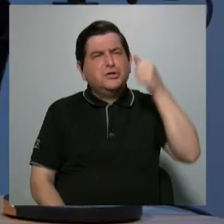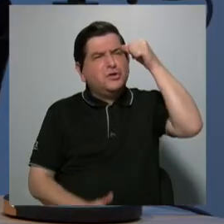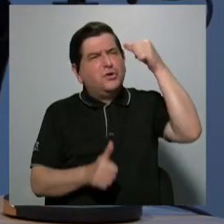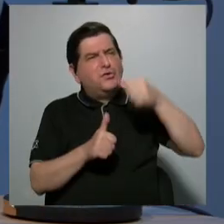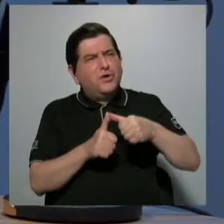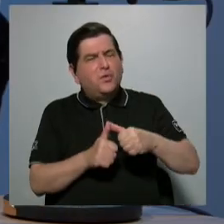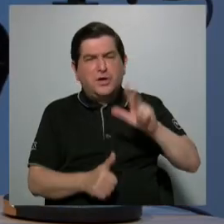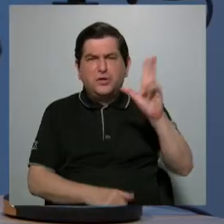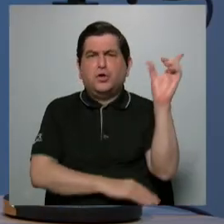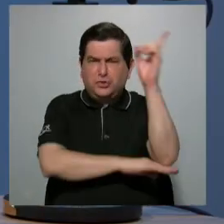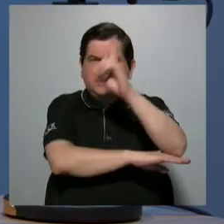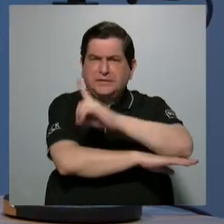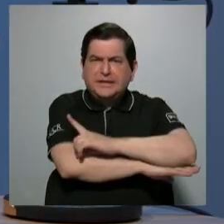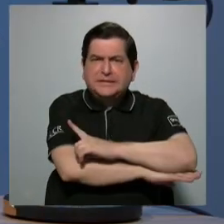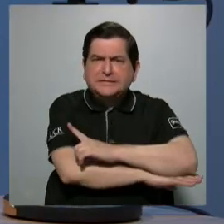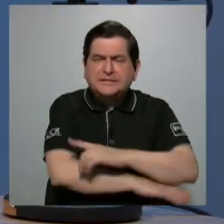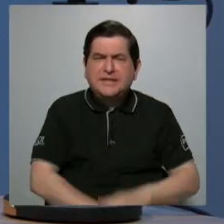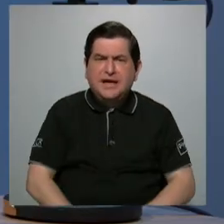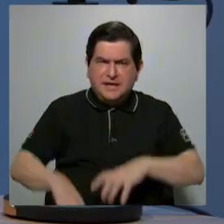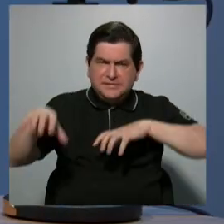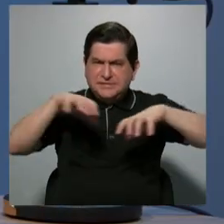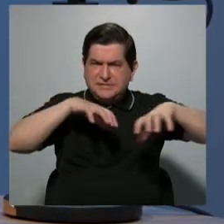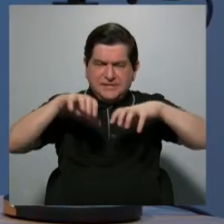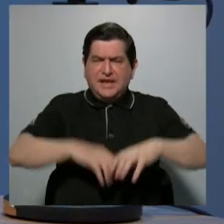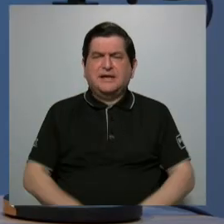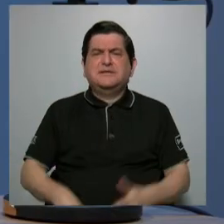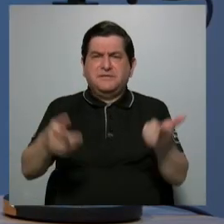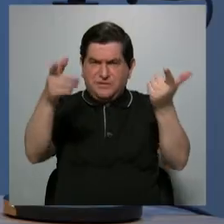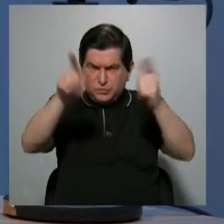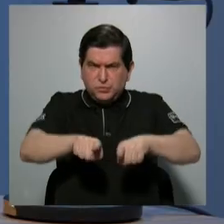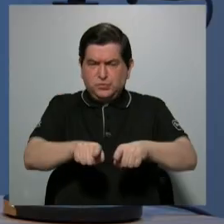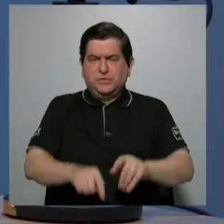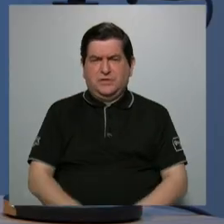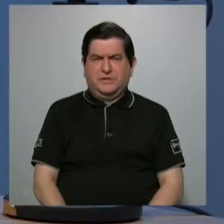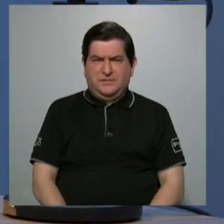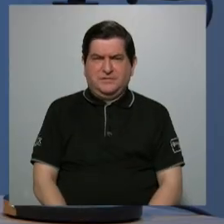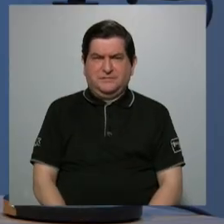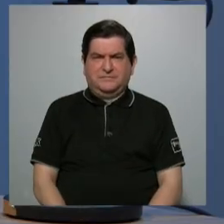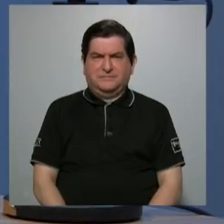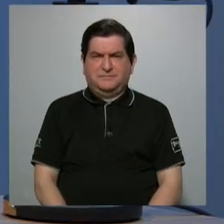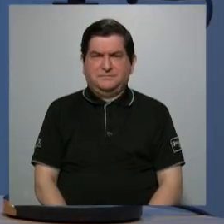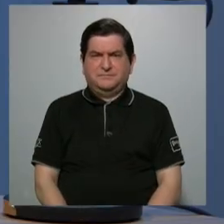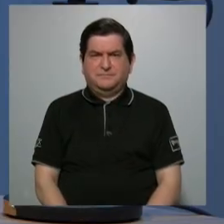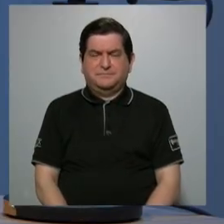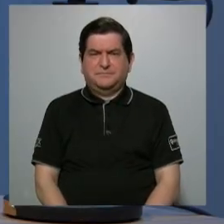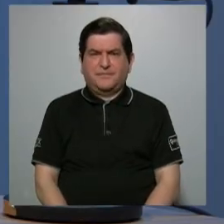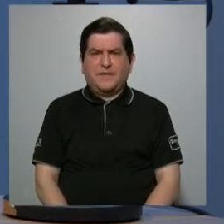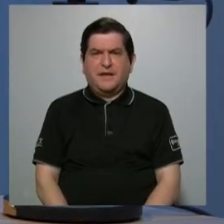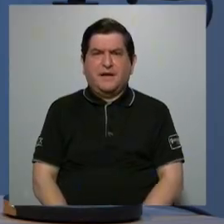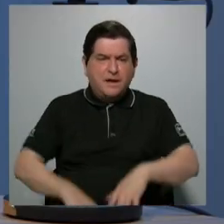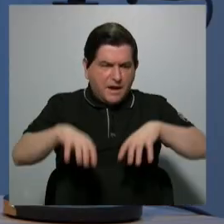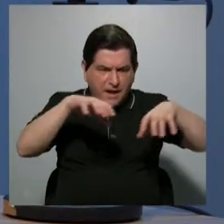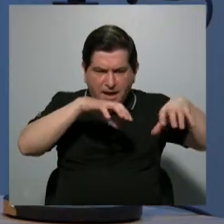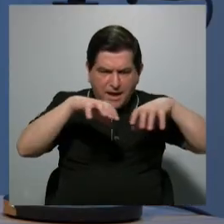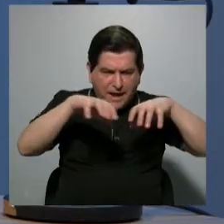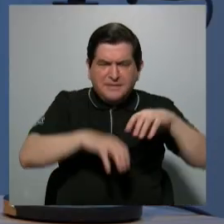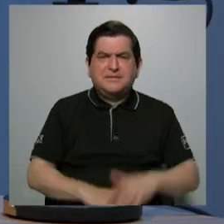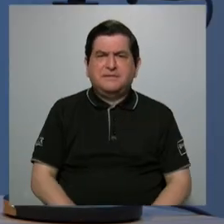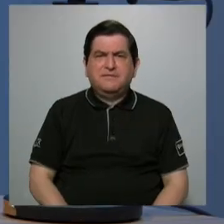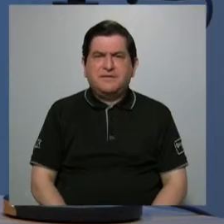fueron 3 días lo que el evento tuvo lugar, tanto con sesiones